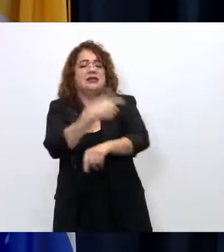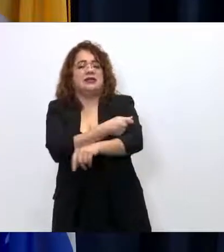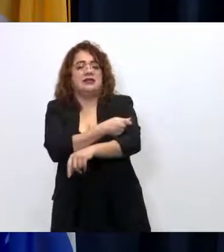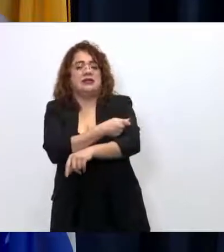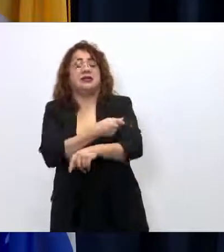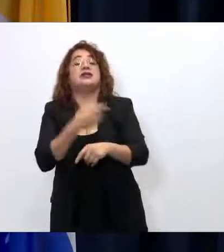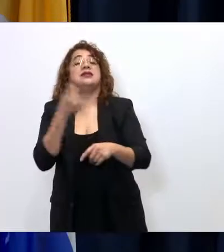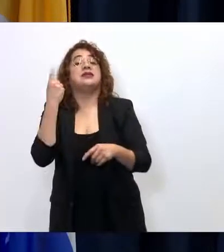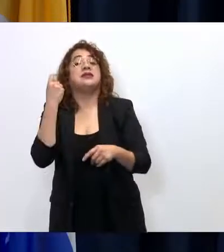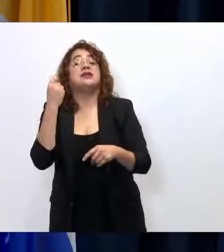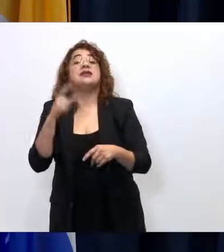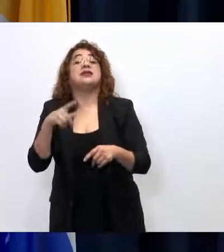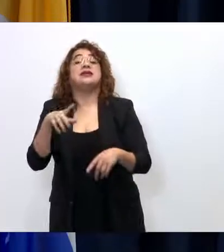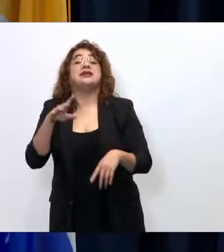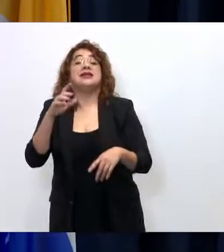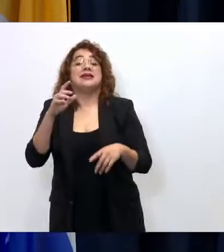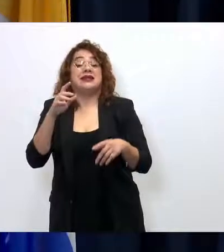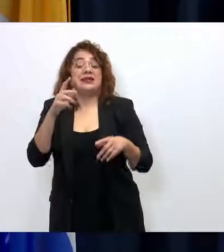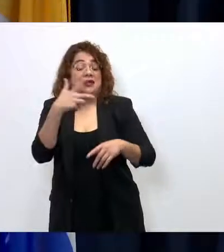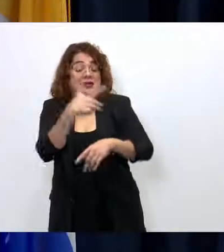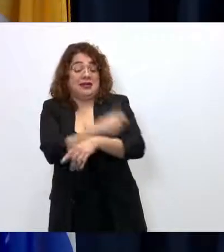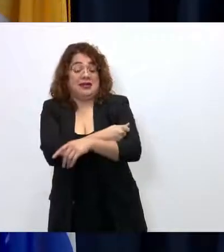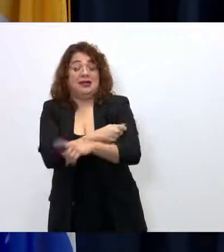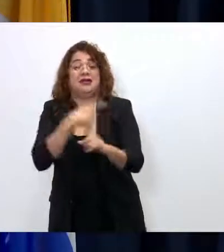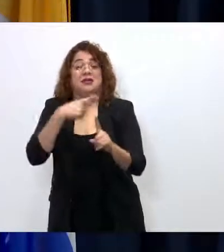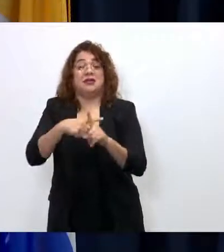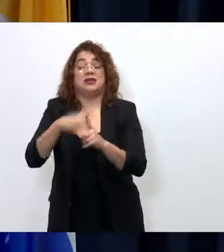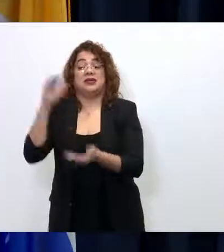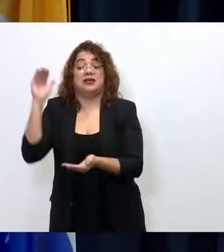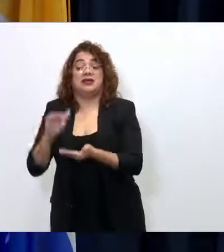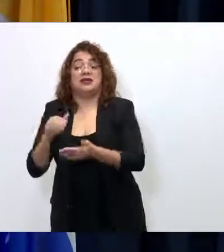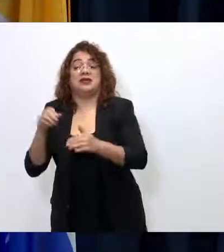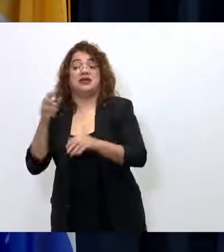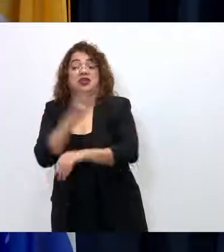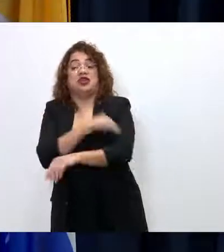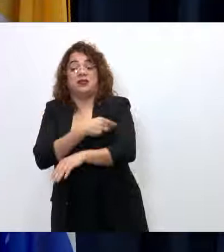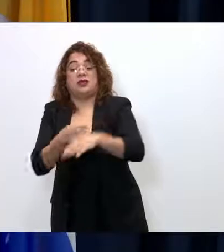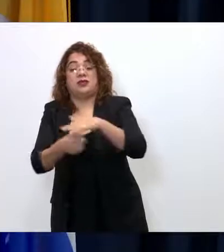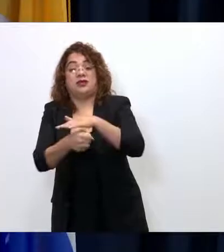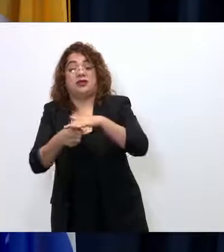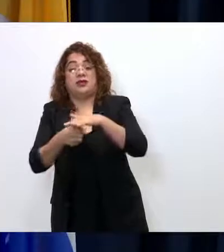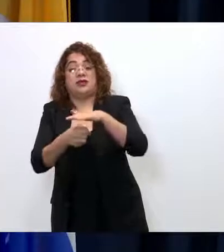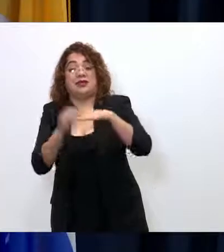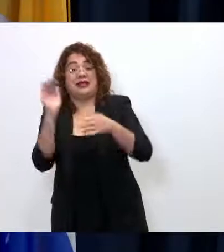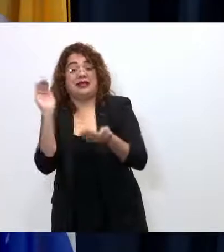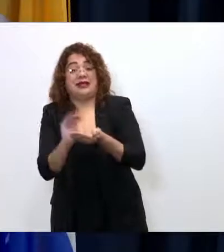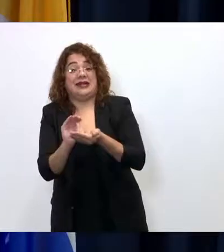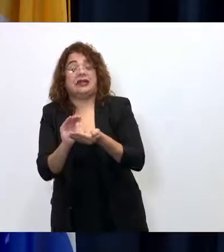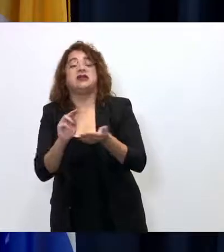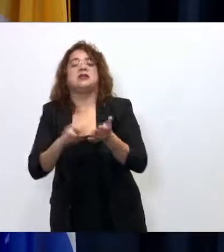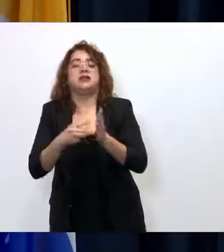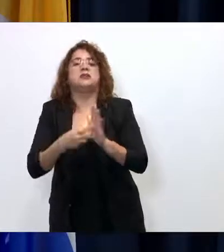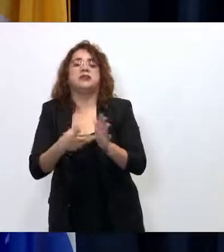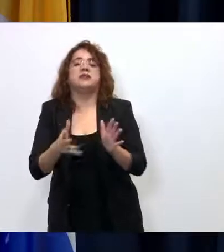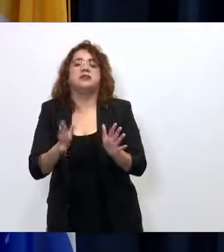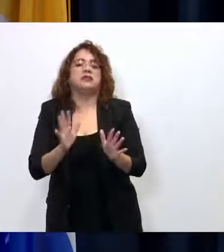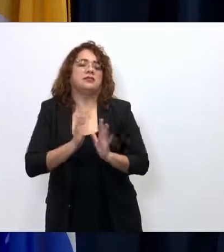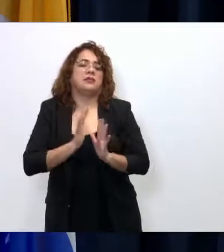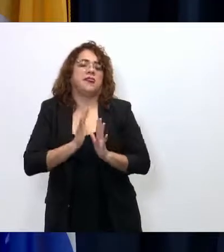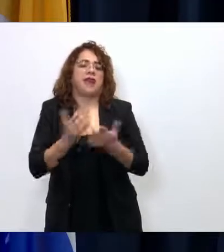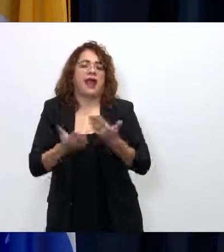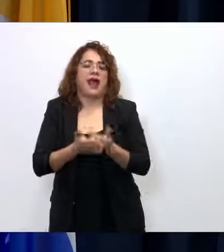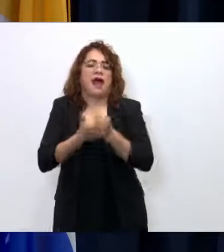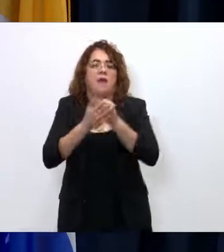si las hospitalizaciones son estables y bajas. Todo nuestro estado entrará en la nueva fase al